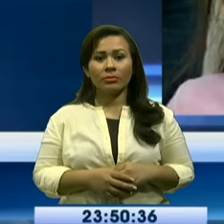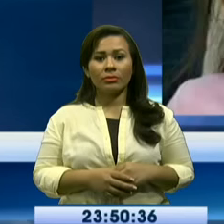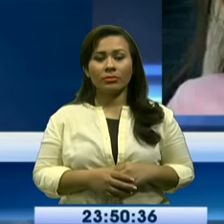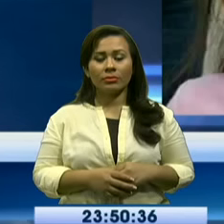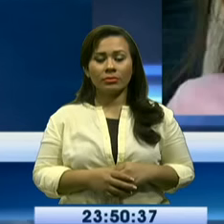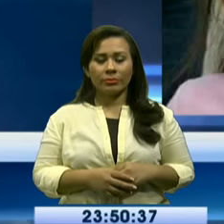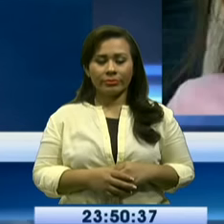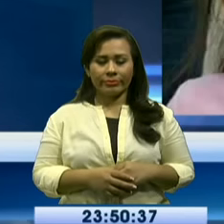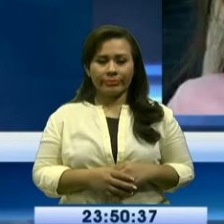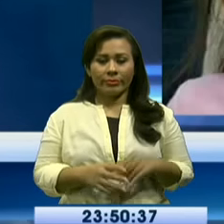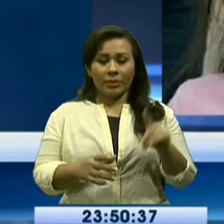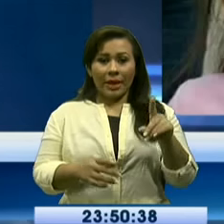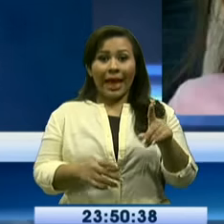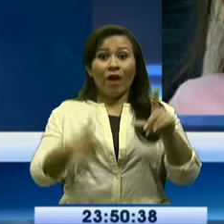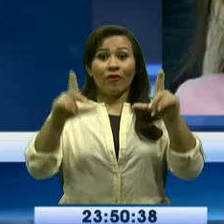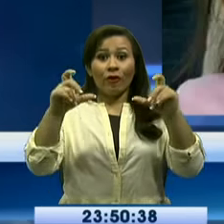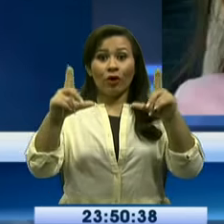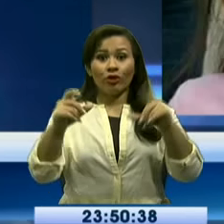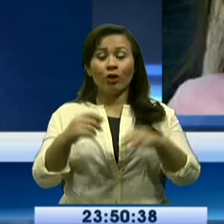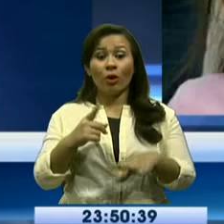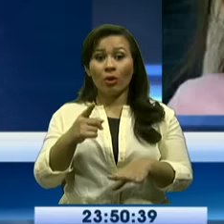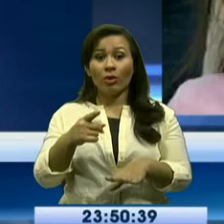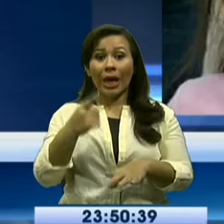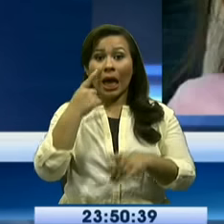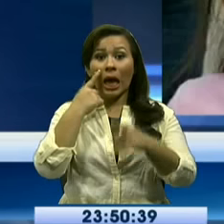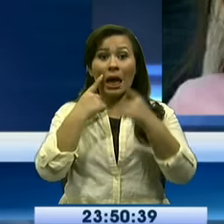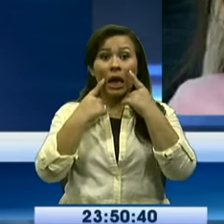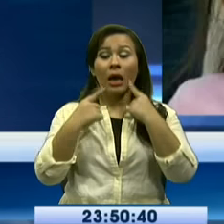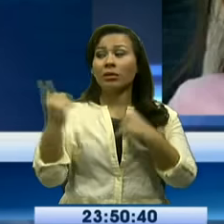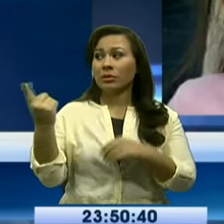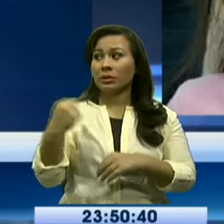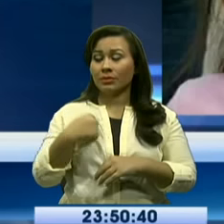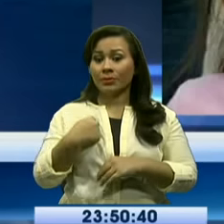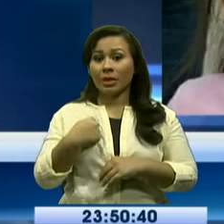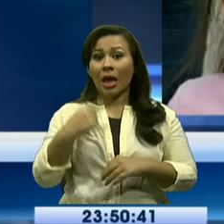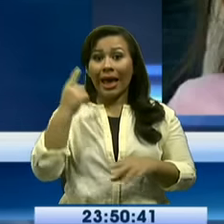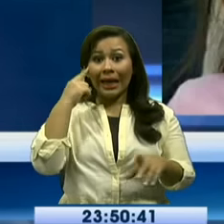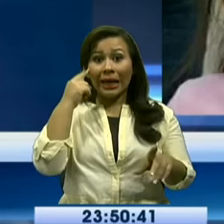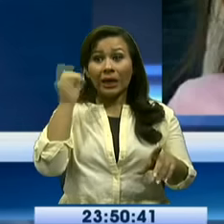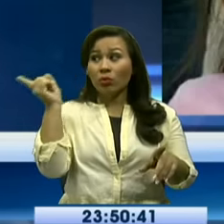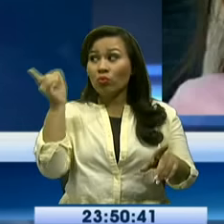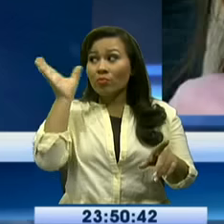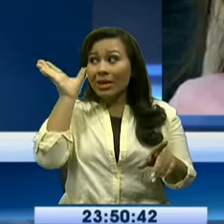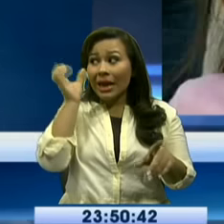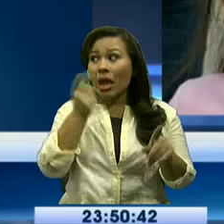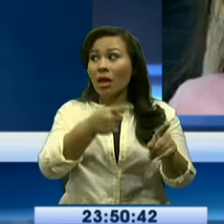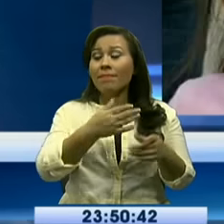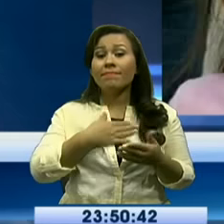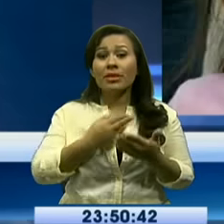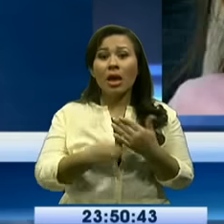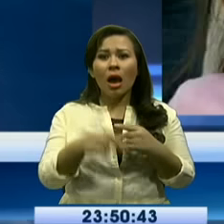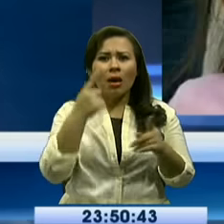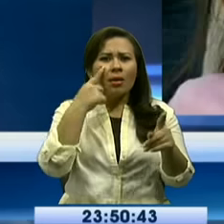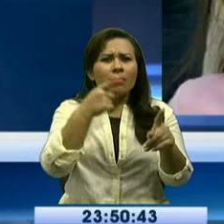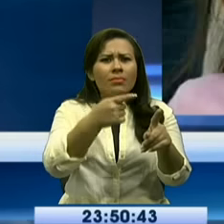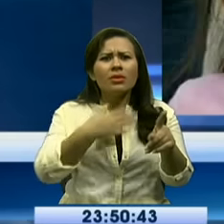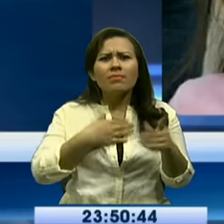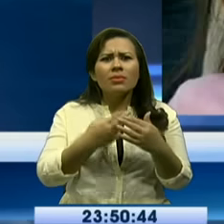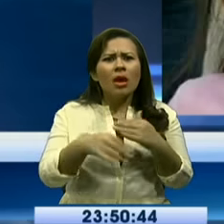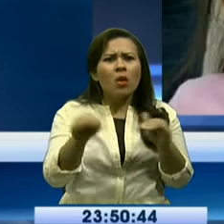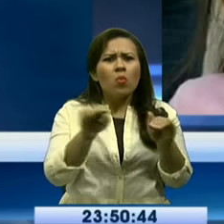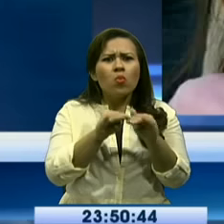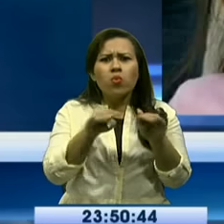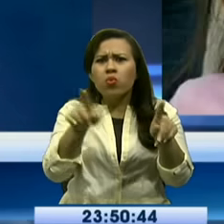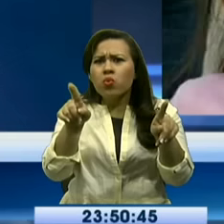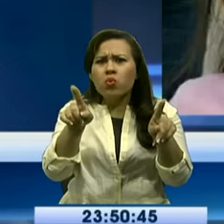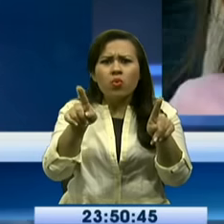Ah, ya. ¿Esa foto recibió usted, esa niña que está llorando, Julio? Claro, correcto. ¿Y usted asume que esa es su niña? Exactamente, porque el aparecido no